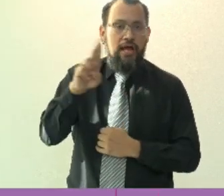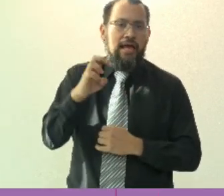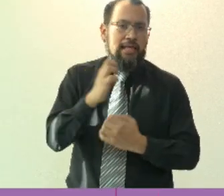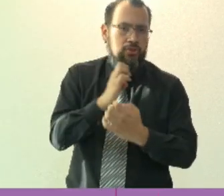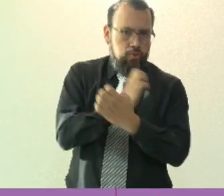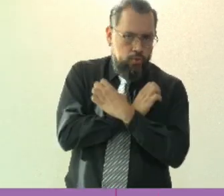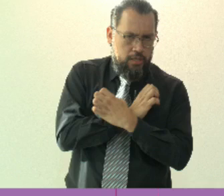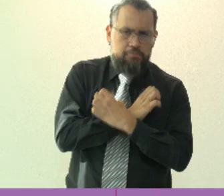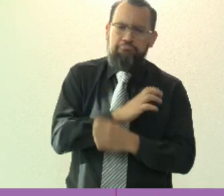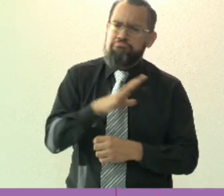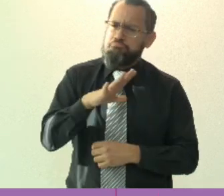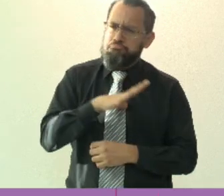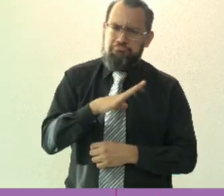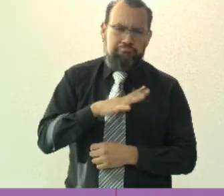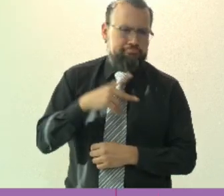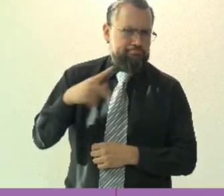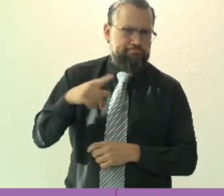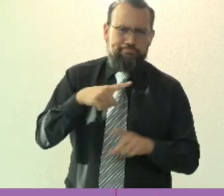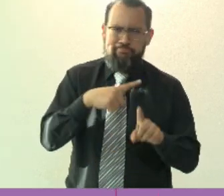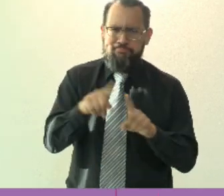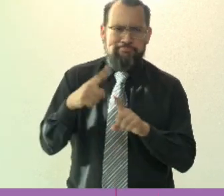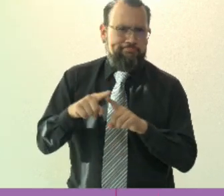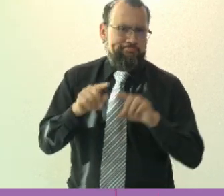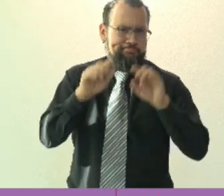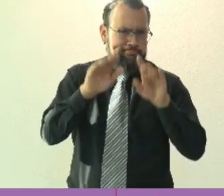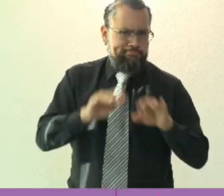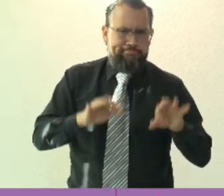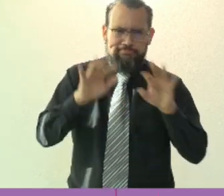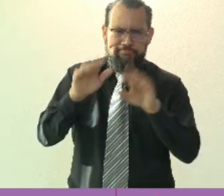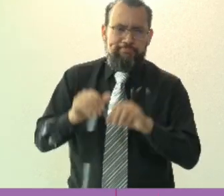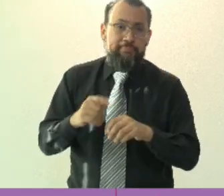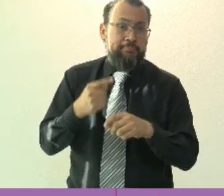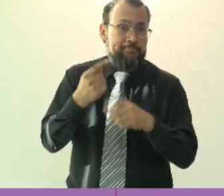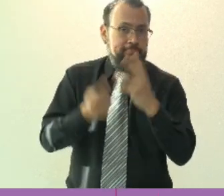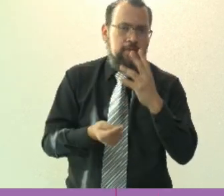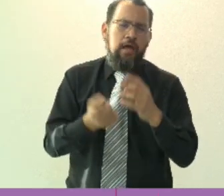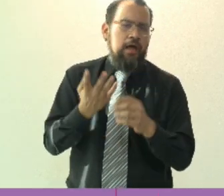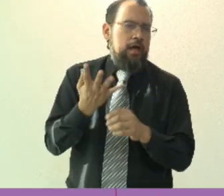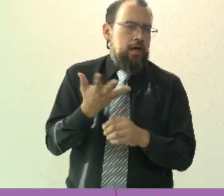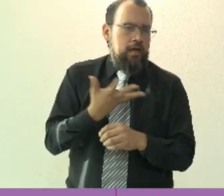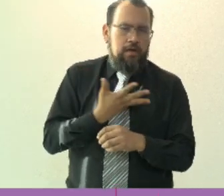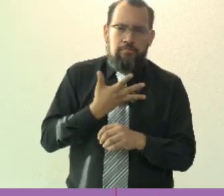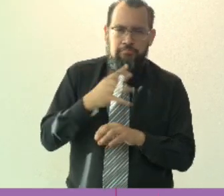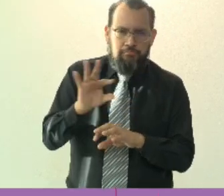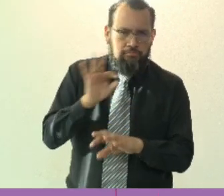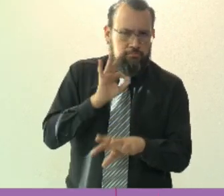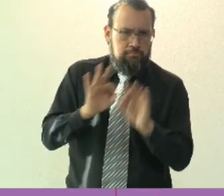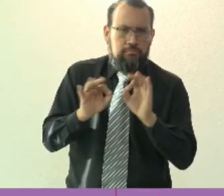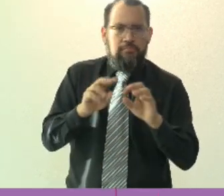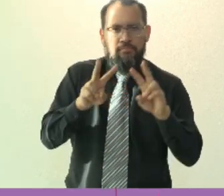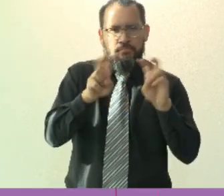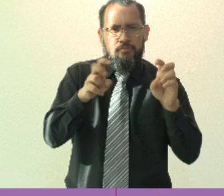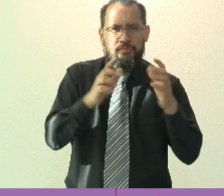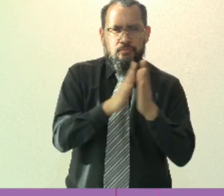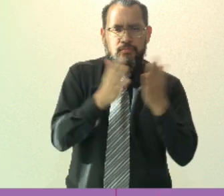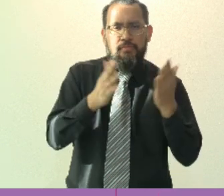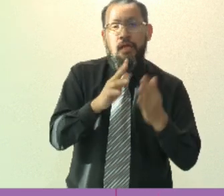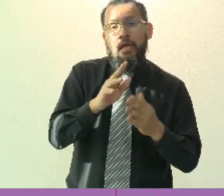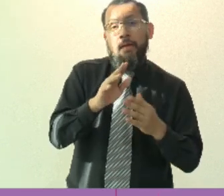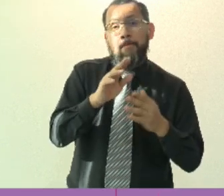diversas publicaciones que entre las más destacadas vamos a mencionar hoy, Violencia